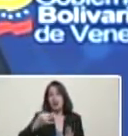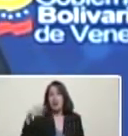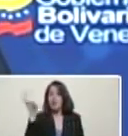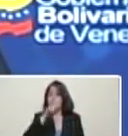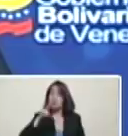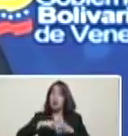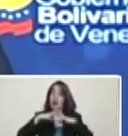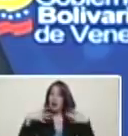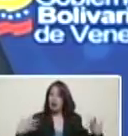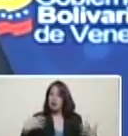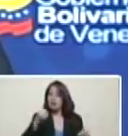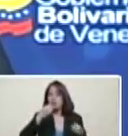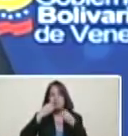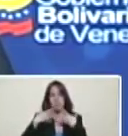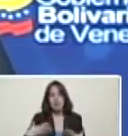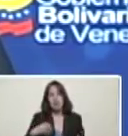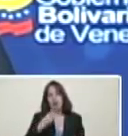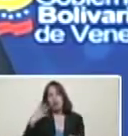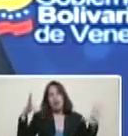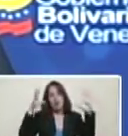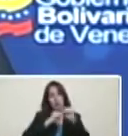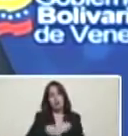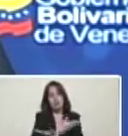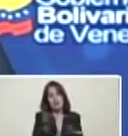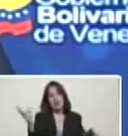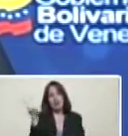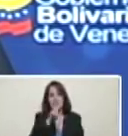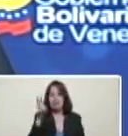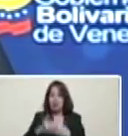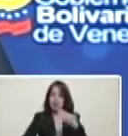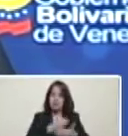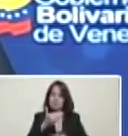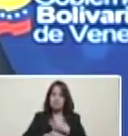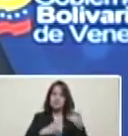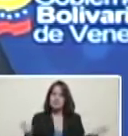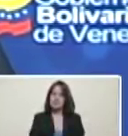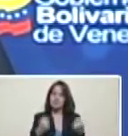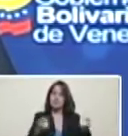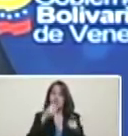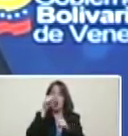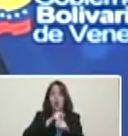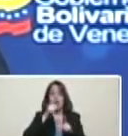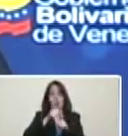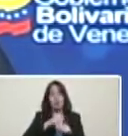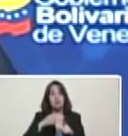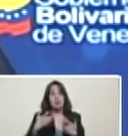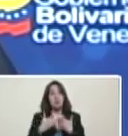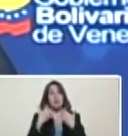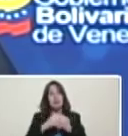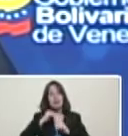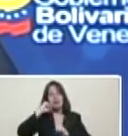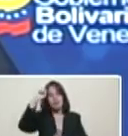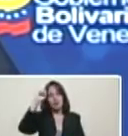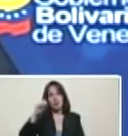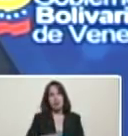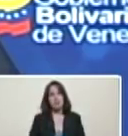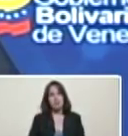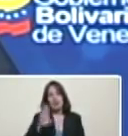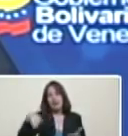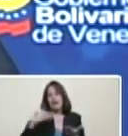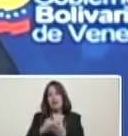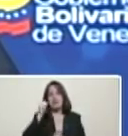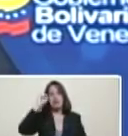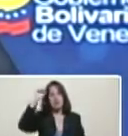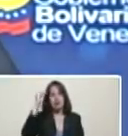la Venezuela bella. Buenas noches, Venezuela. Sigamos avanzando. En lucha, en batalla y en victoria. ¡Hasta